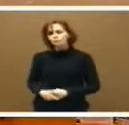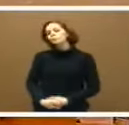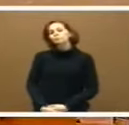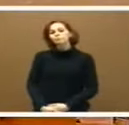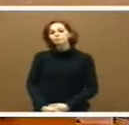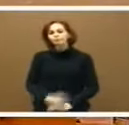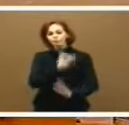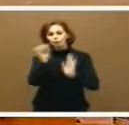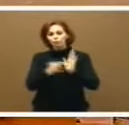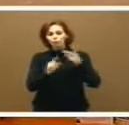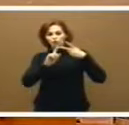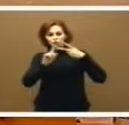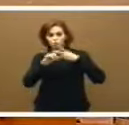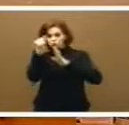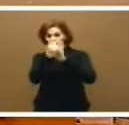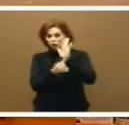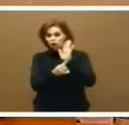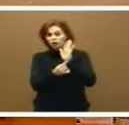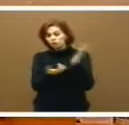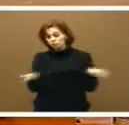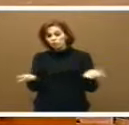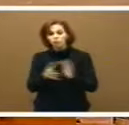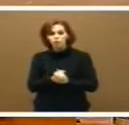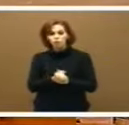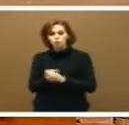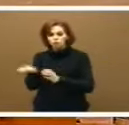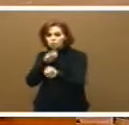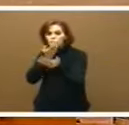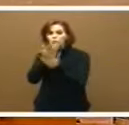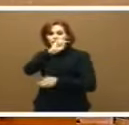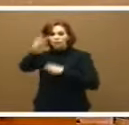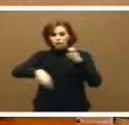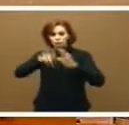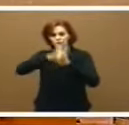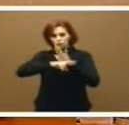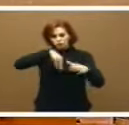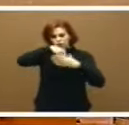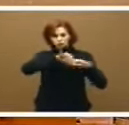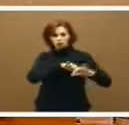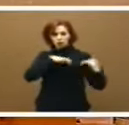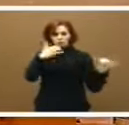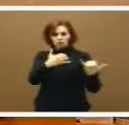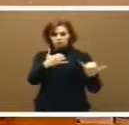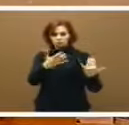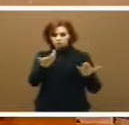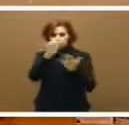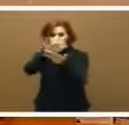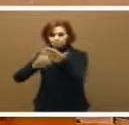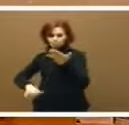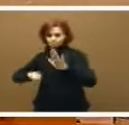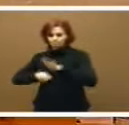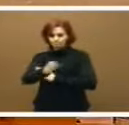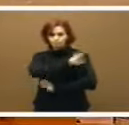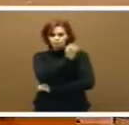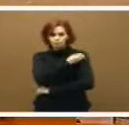El segundo punto del orden del día, señorías, es la propuesta de reforma del reglamento de la Cámara efectuada por la mesa en escrito, cuyo registro de